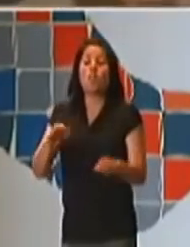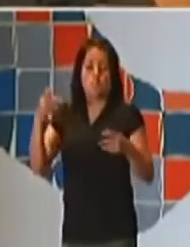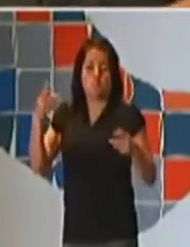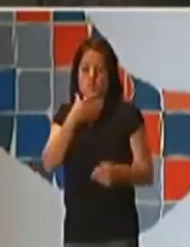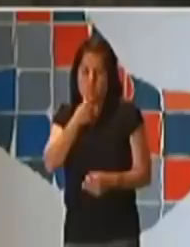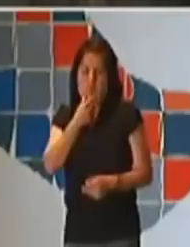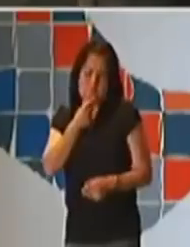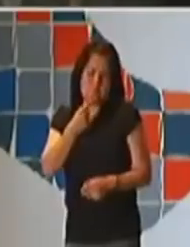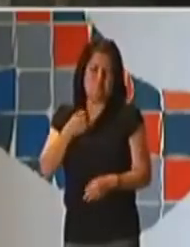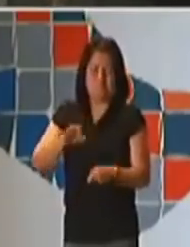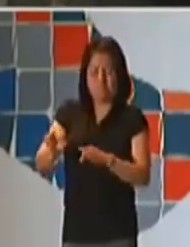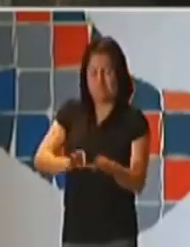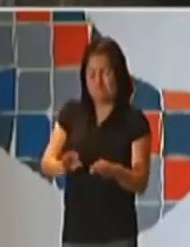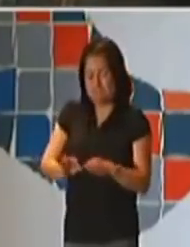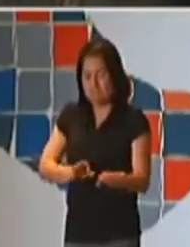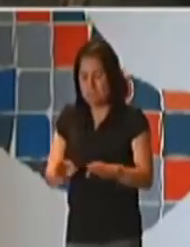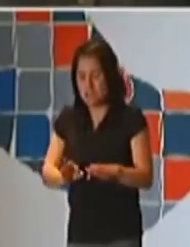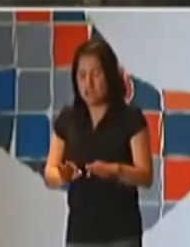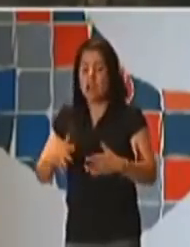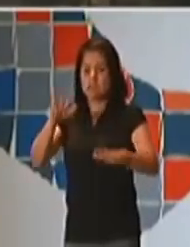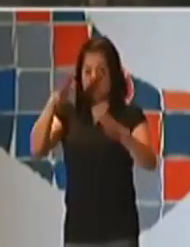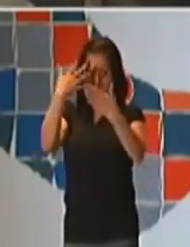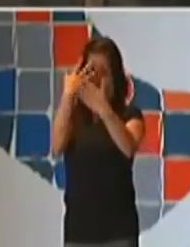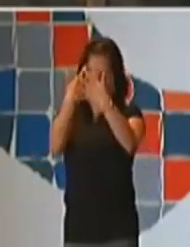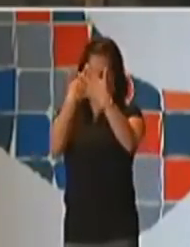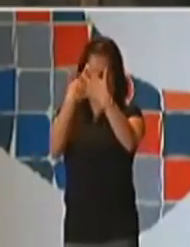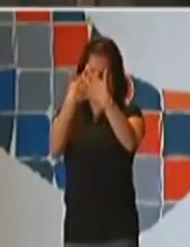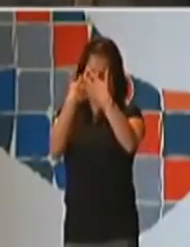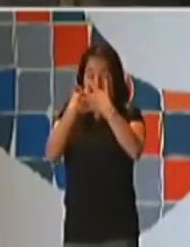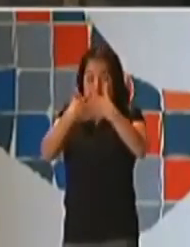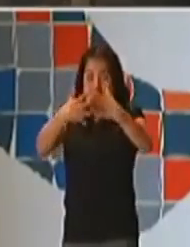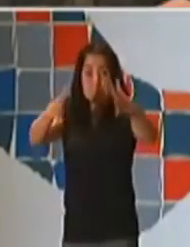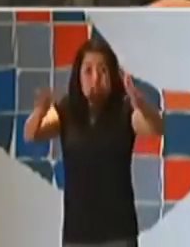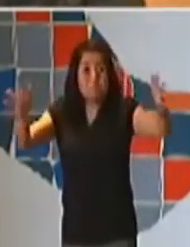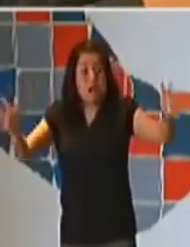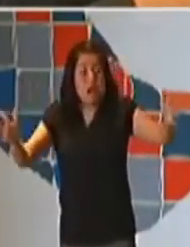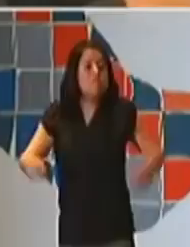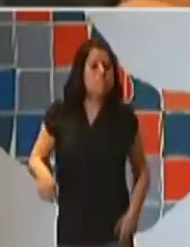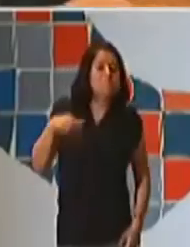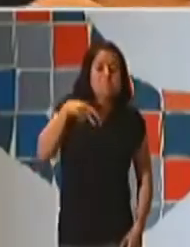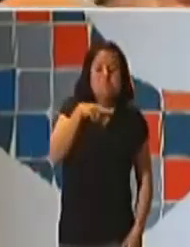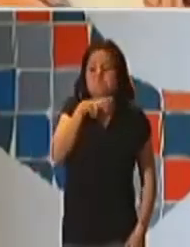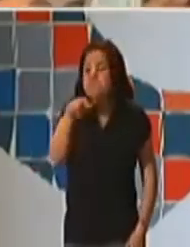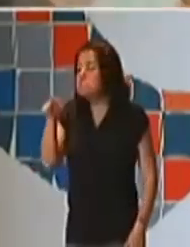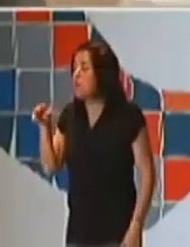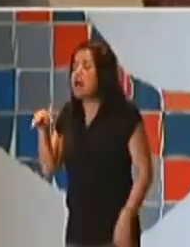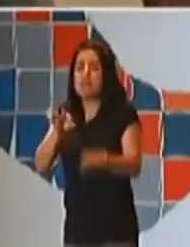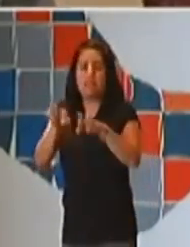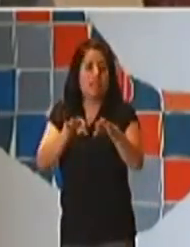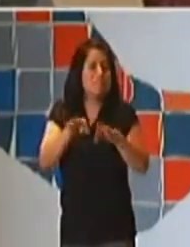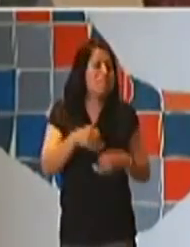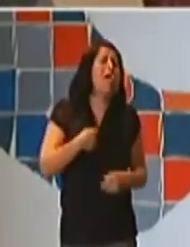anarquista recién salido de la cárcel buscaba trabajo en vano revolvía cielo y